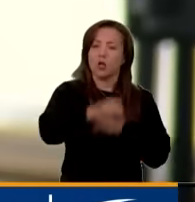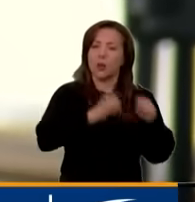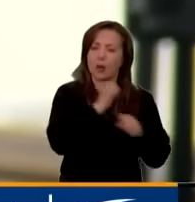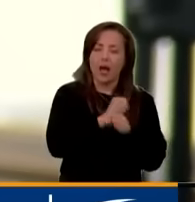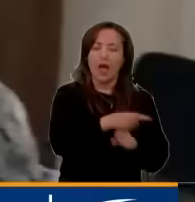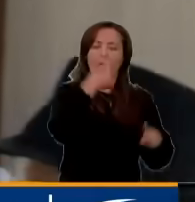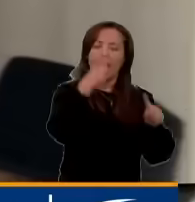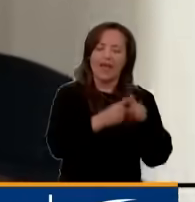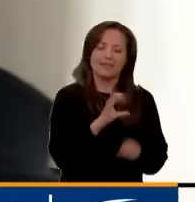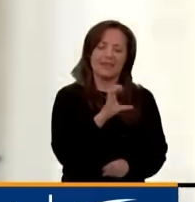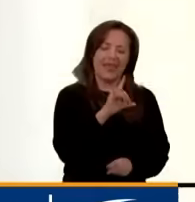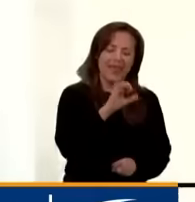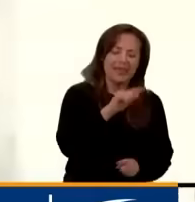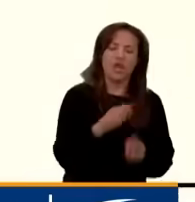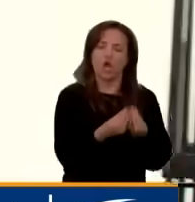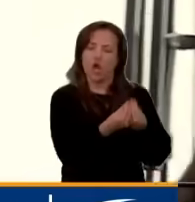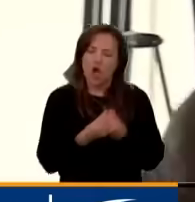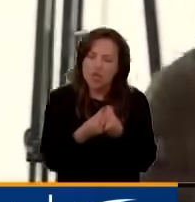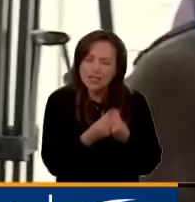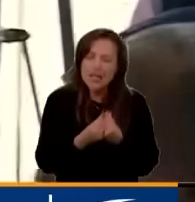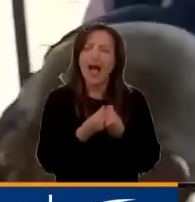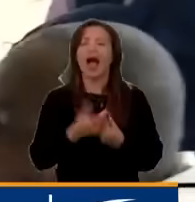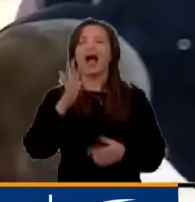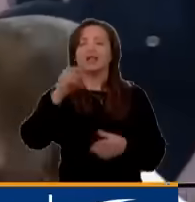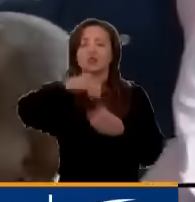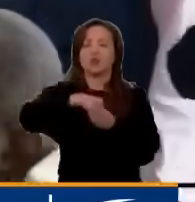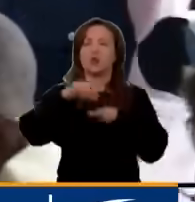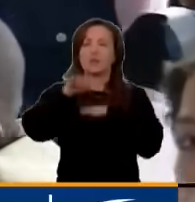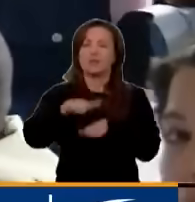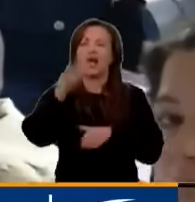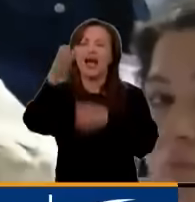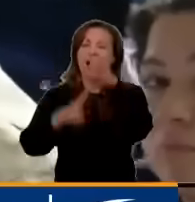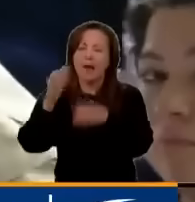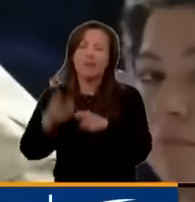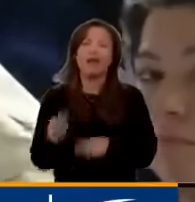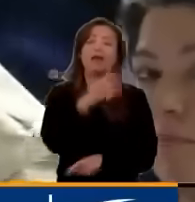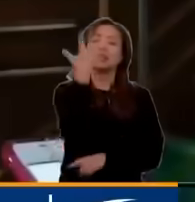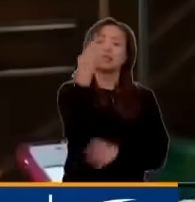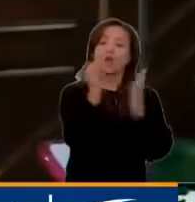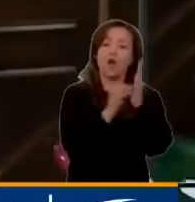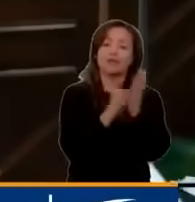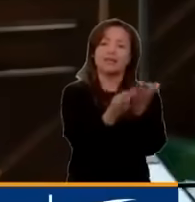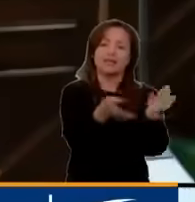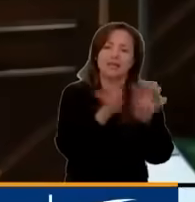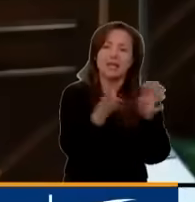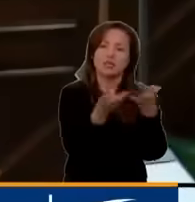concejal diputada representante a la cámara y cinco veces senadora de la República Esta es en desarrollo